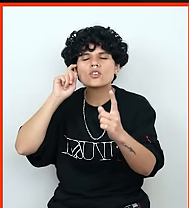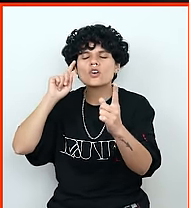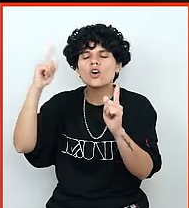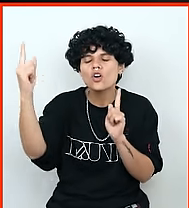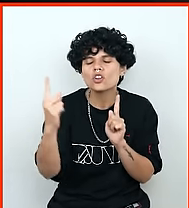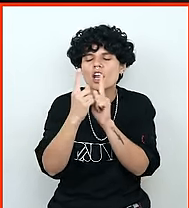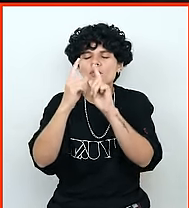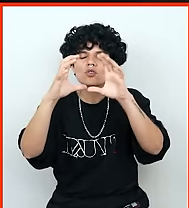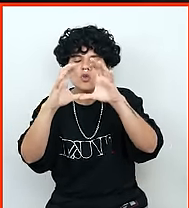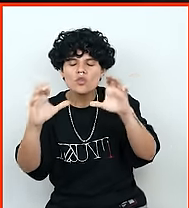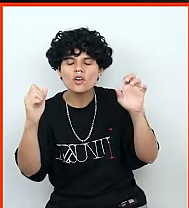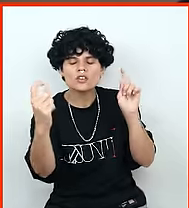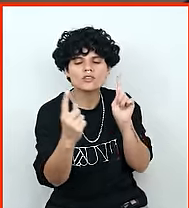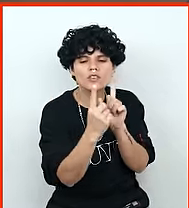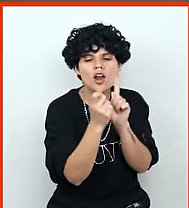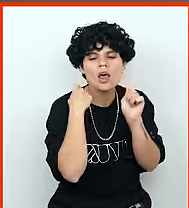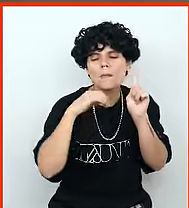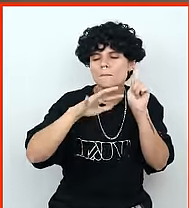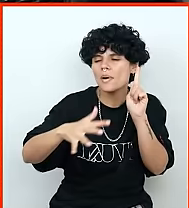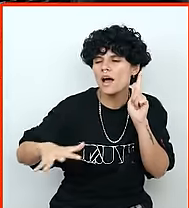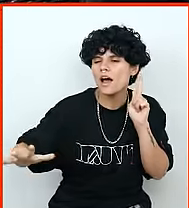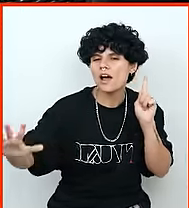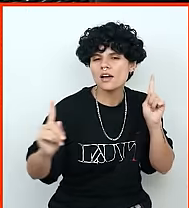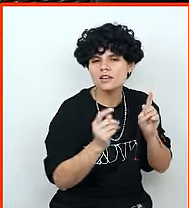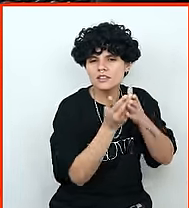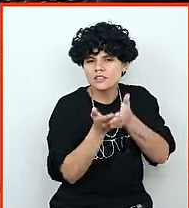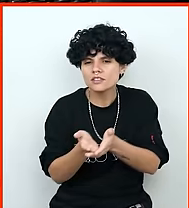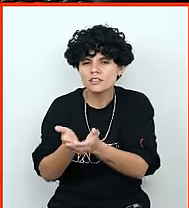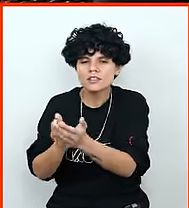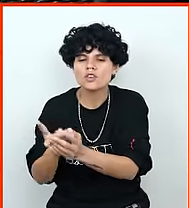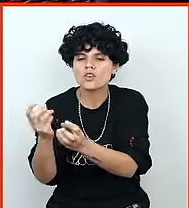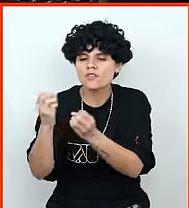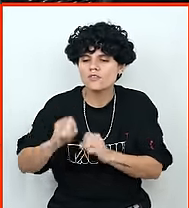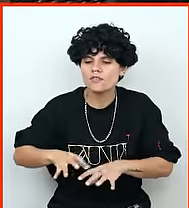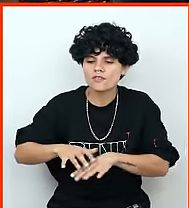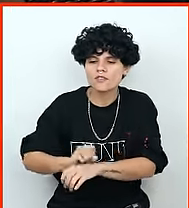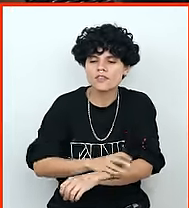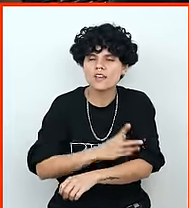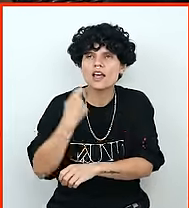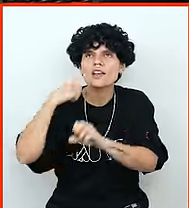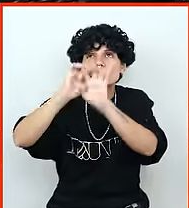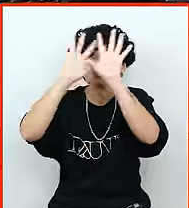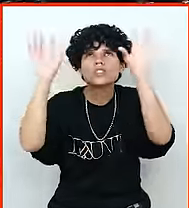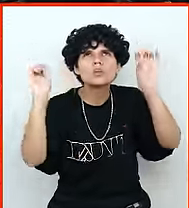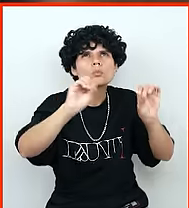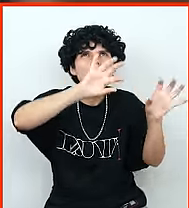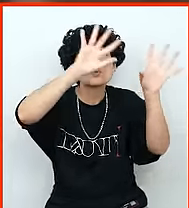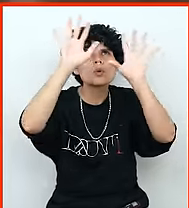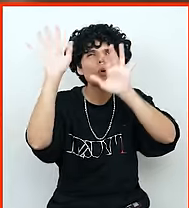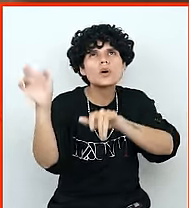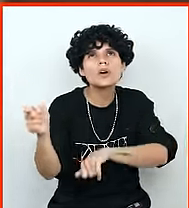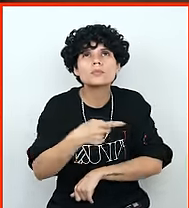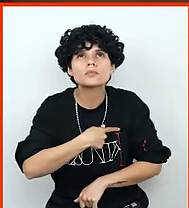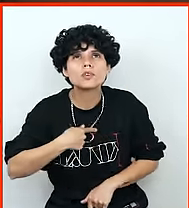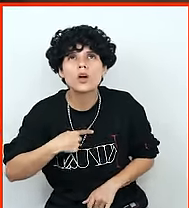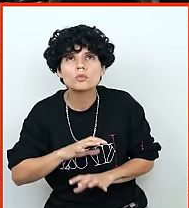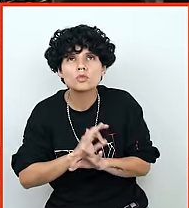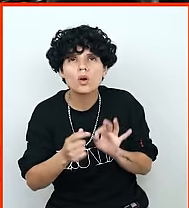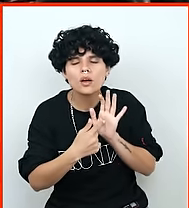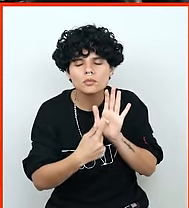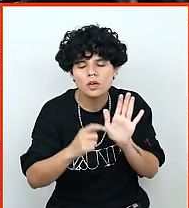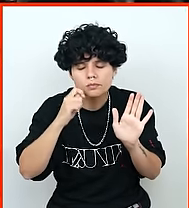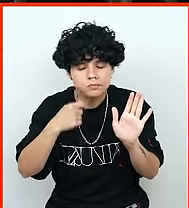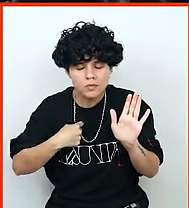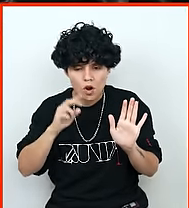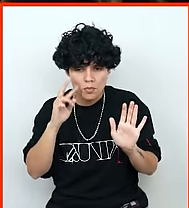nube y tu infinita eternidad navegaría en mi mar porteño. Sube y verás, he dibujado un cielo que nunca he mostrado, no conoces mi nombre, jamás me he presentado,